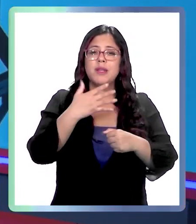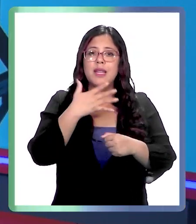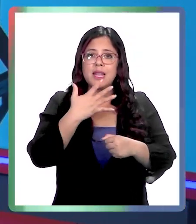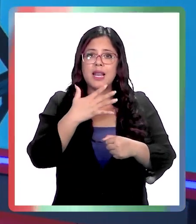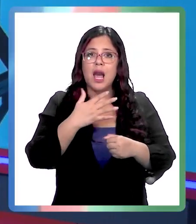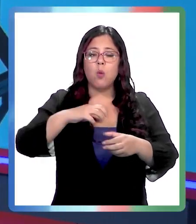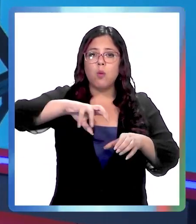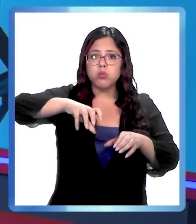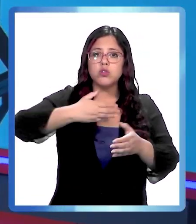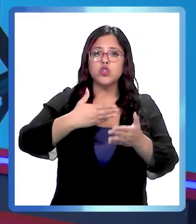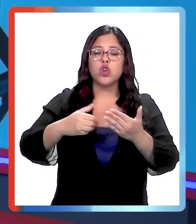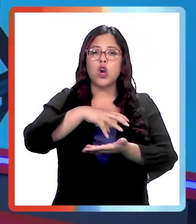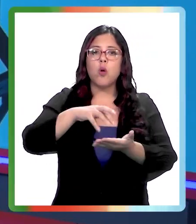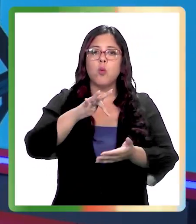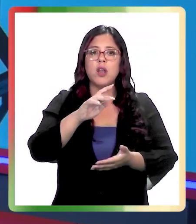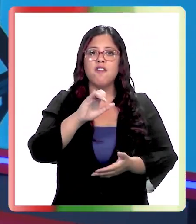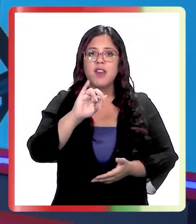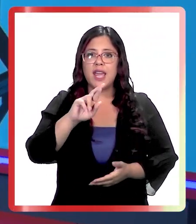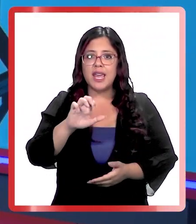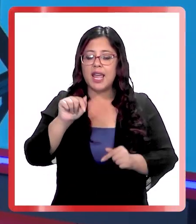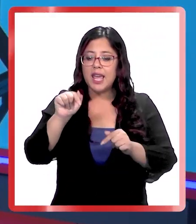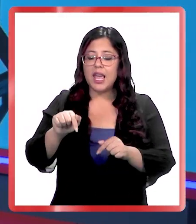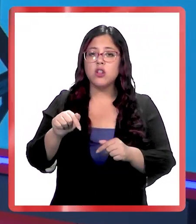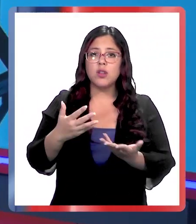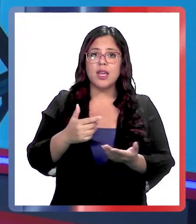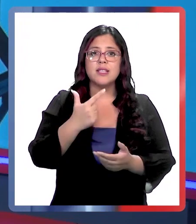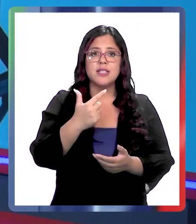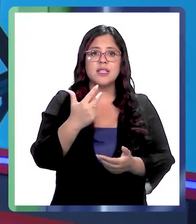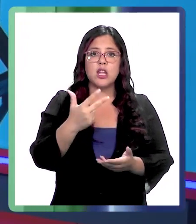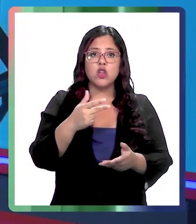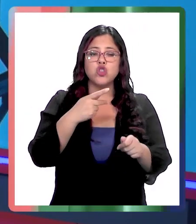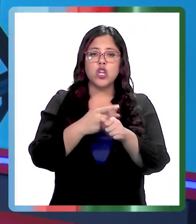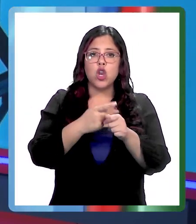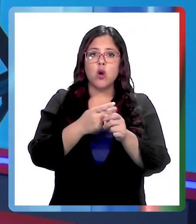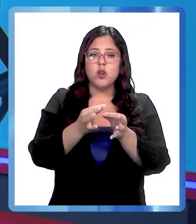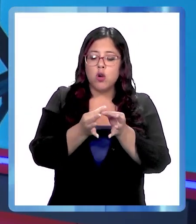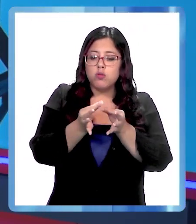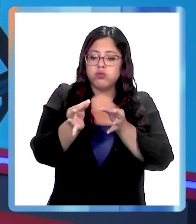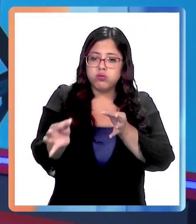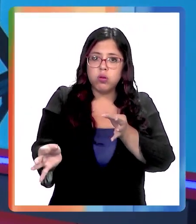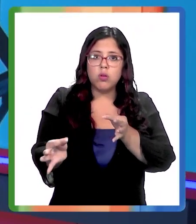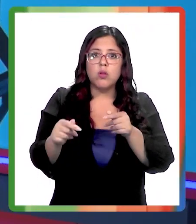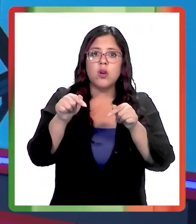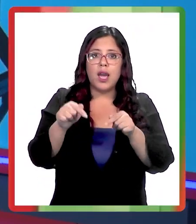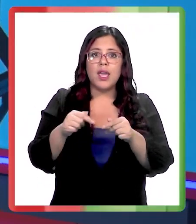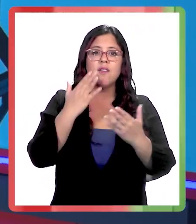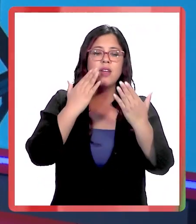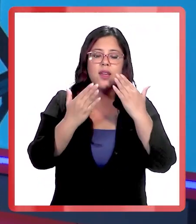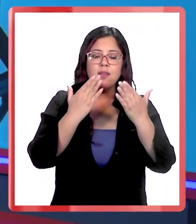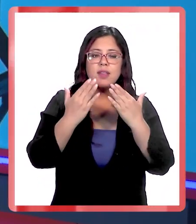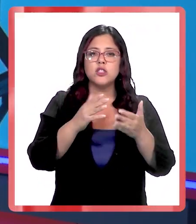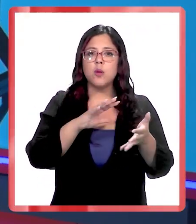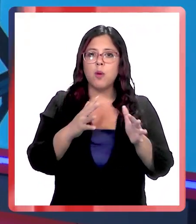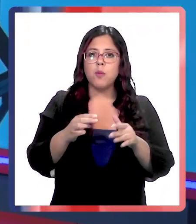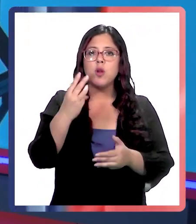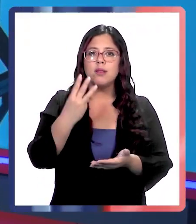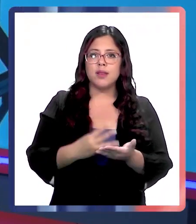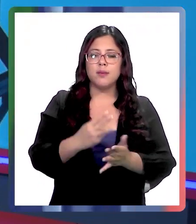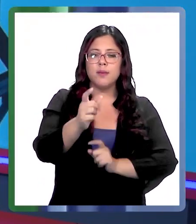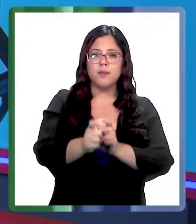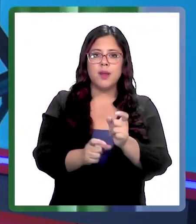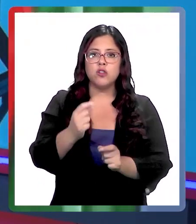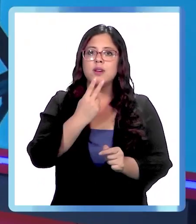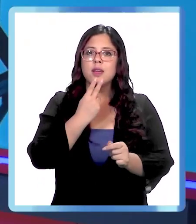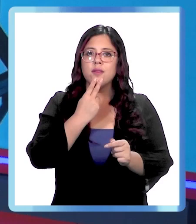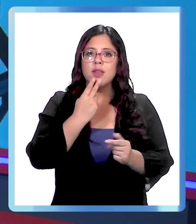rural en Freire, una importante obra de 78 kilómetros de extensión que beneficiará alrededor de 3.000 habitantes